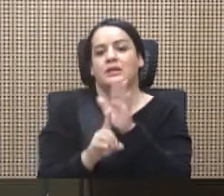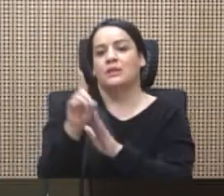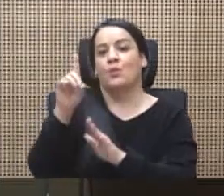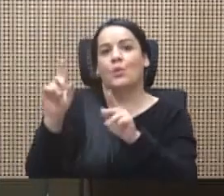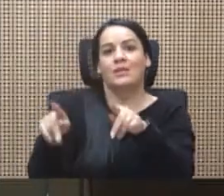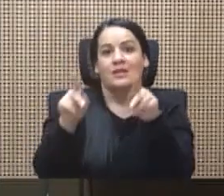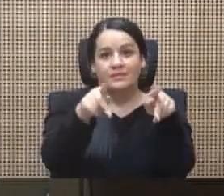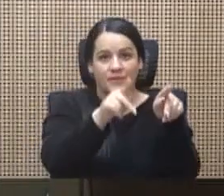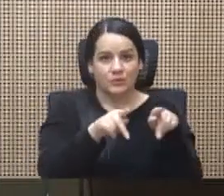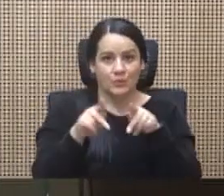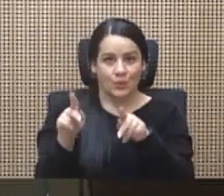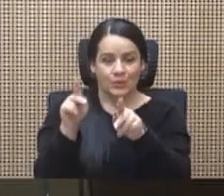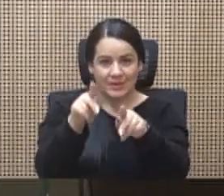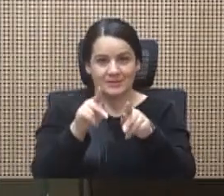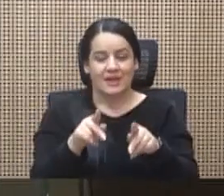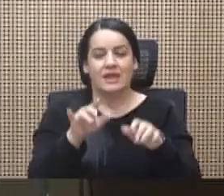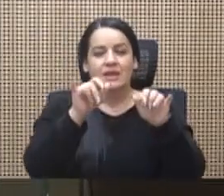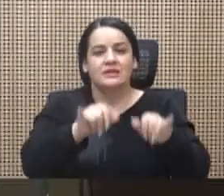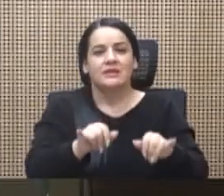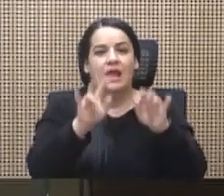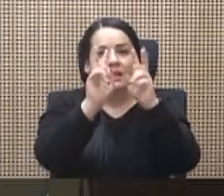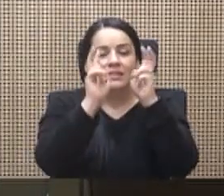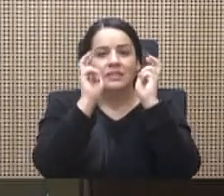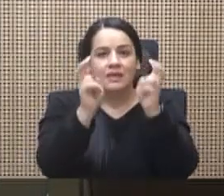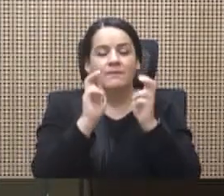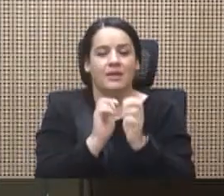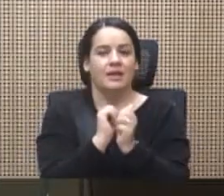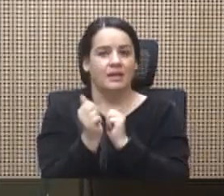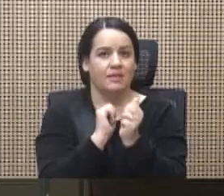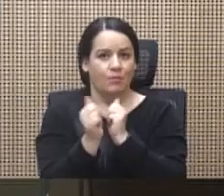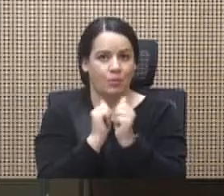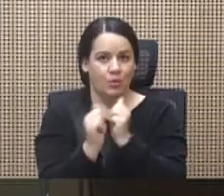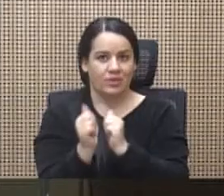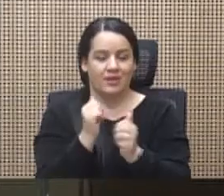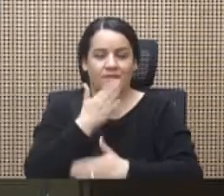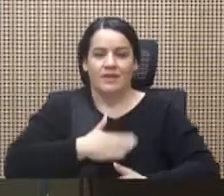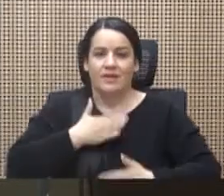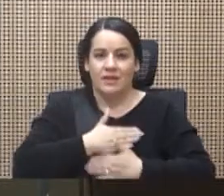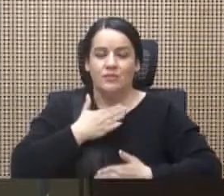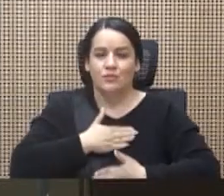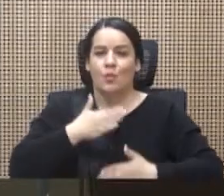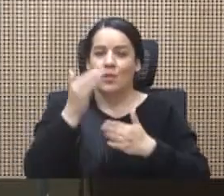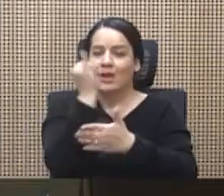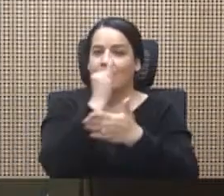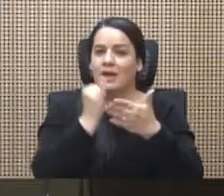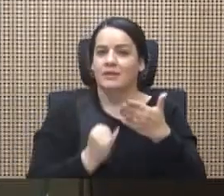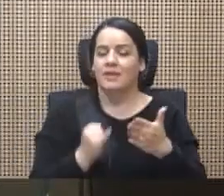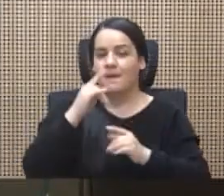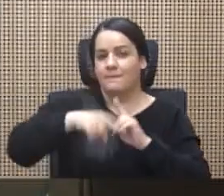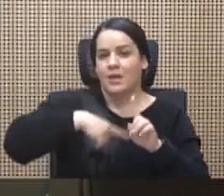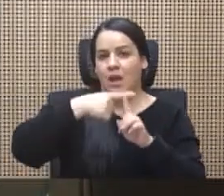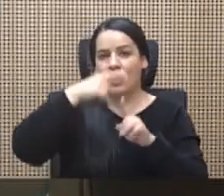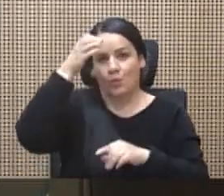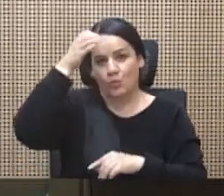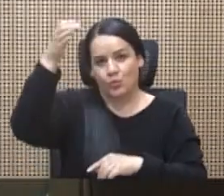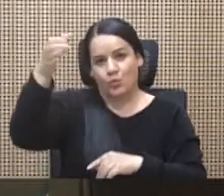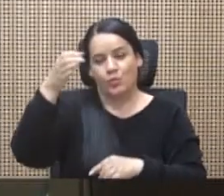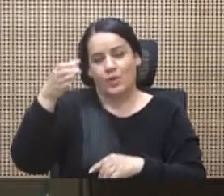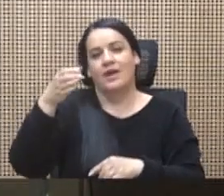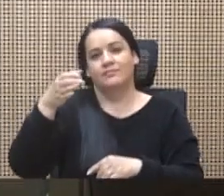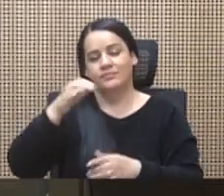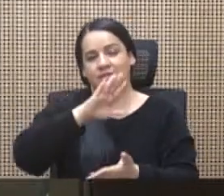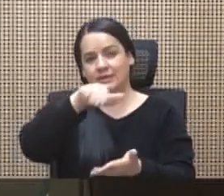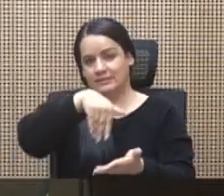las personas está el tema del deporte la recreación el arte y la cultura en el centro